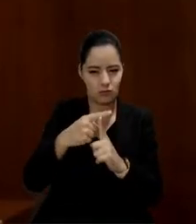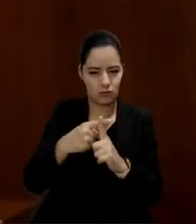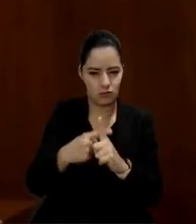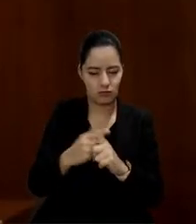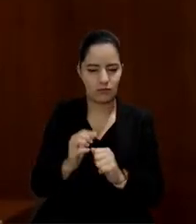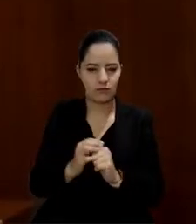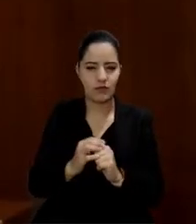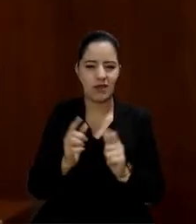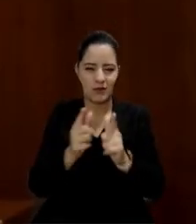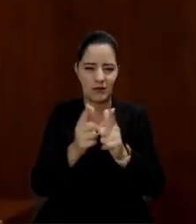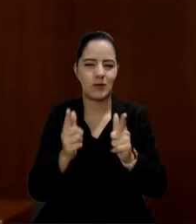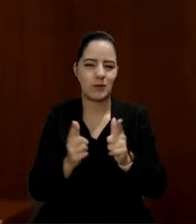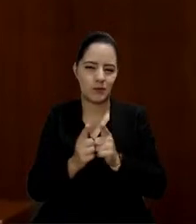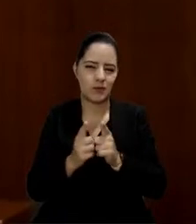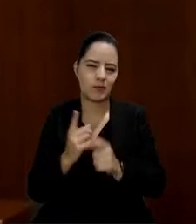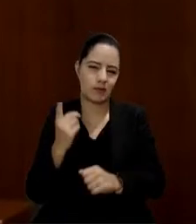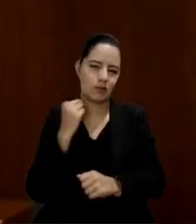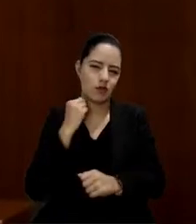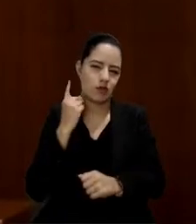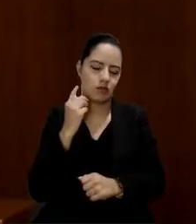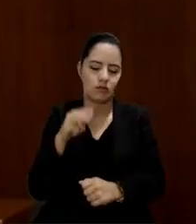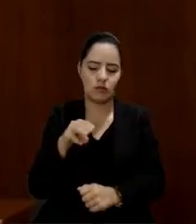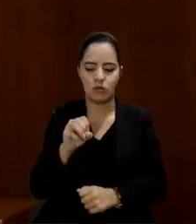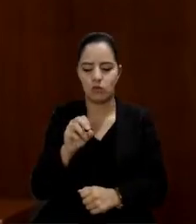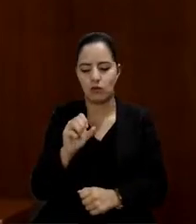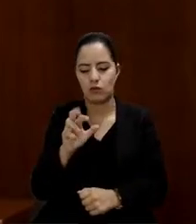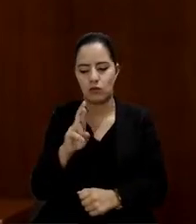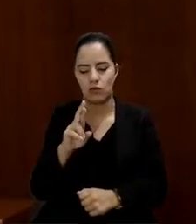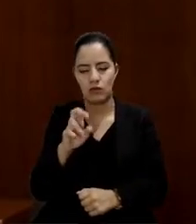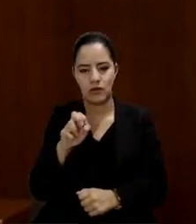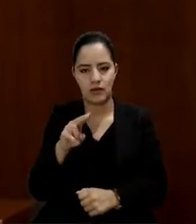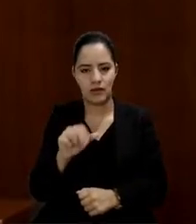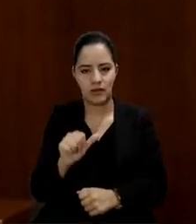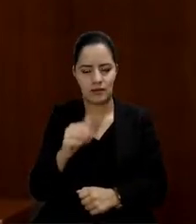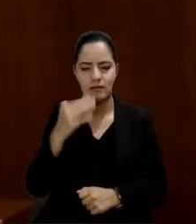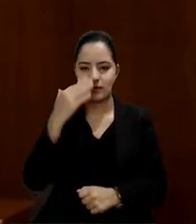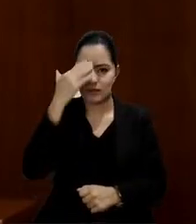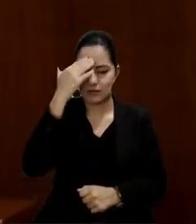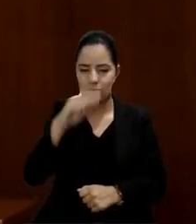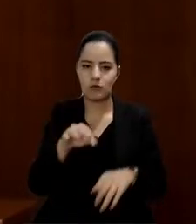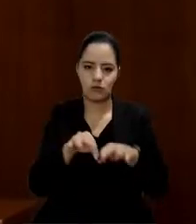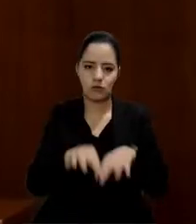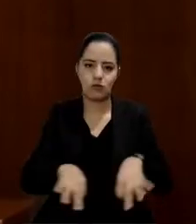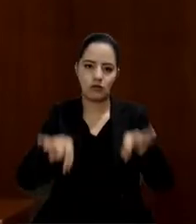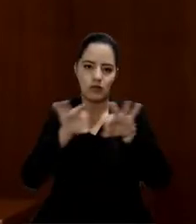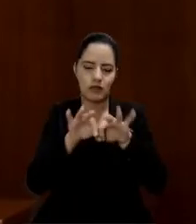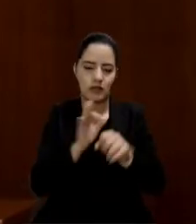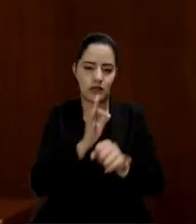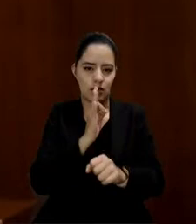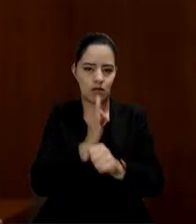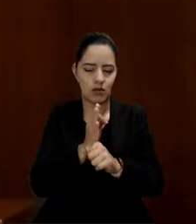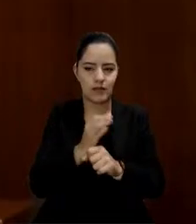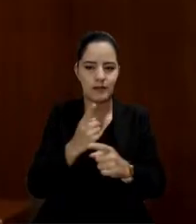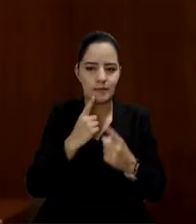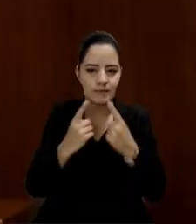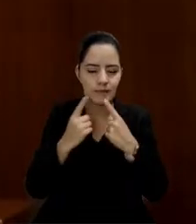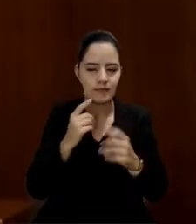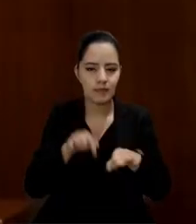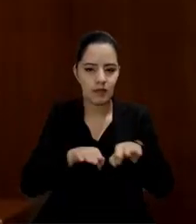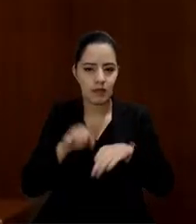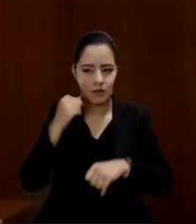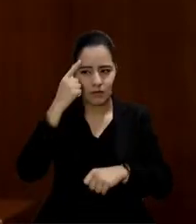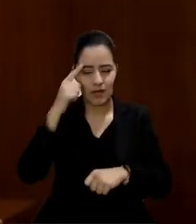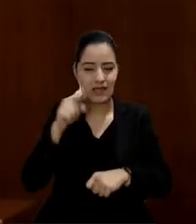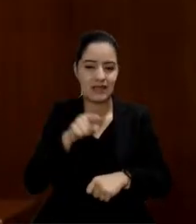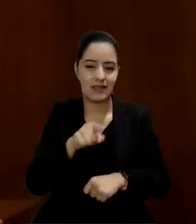conscientes que los derechos ambientales son fundamentales en el quehacer legislativo de esta legislatura, pues permiten la posibilidad de que los mexiquenses gocemos de